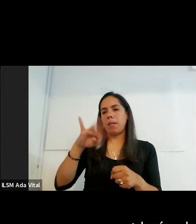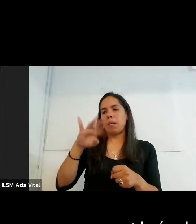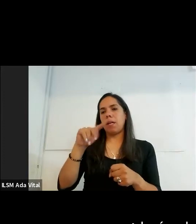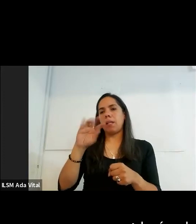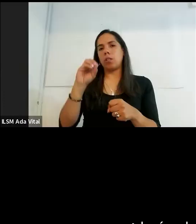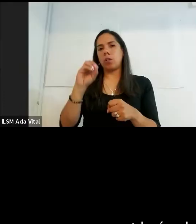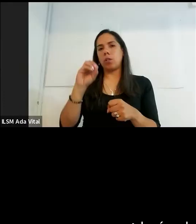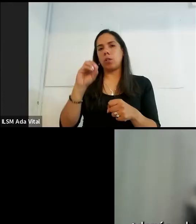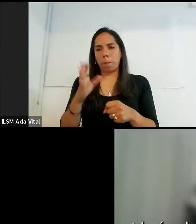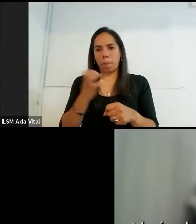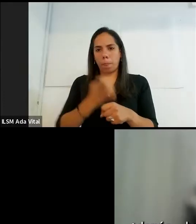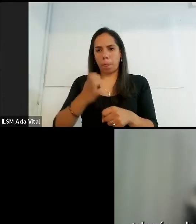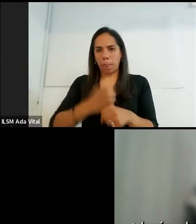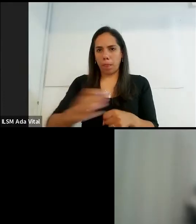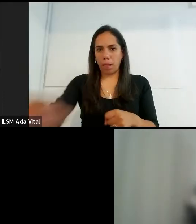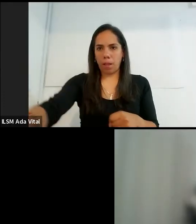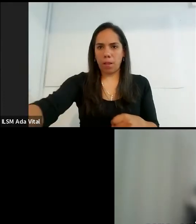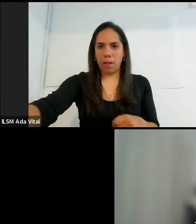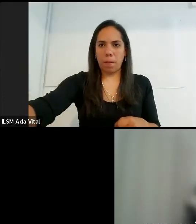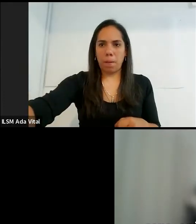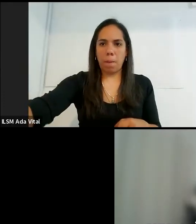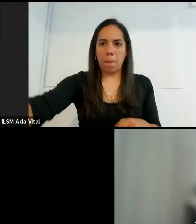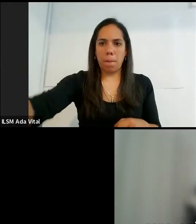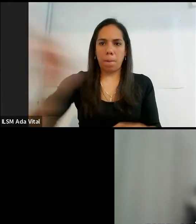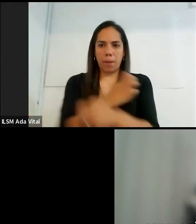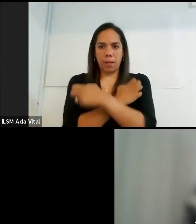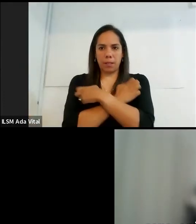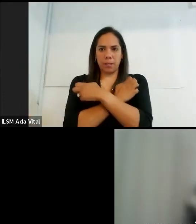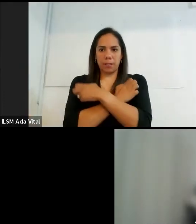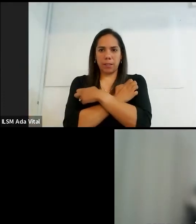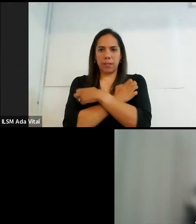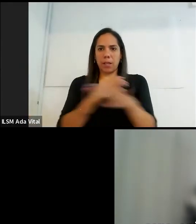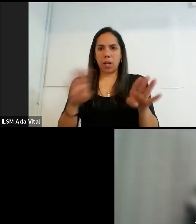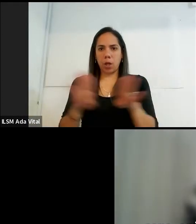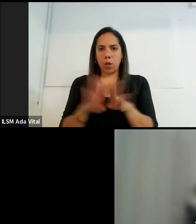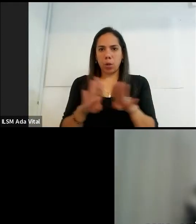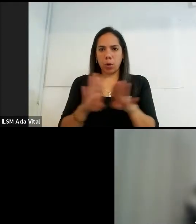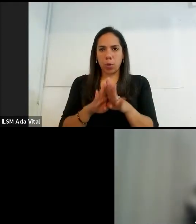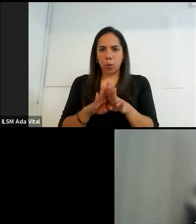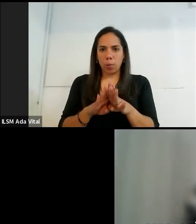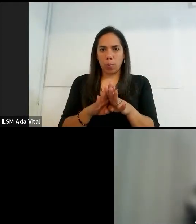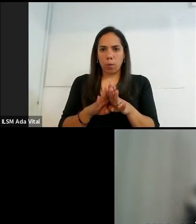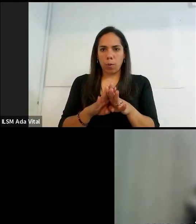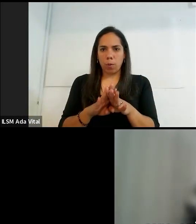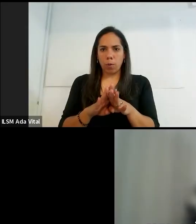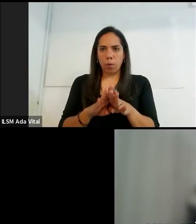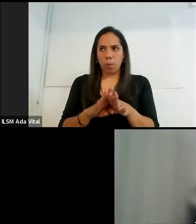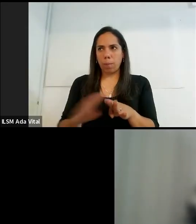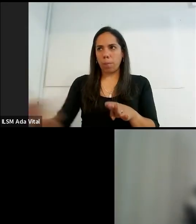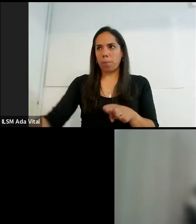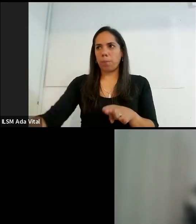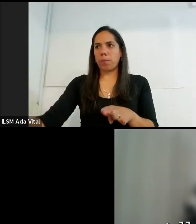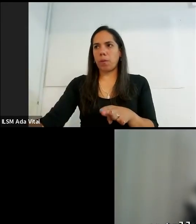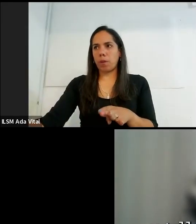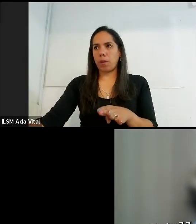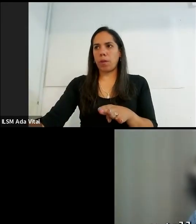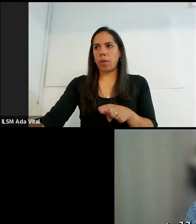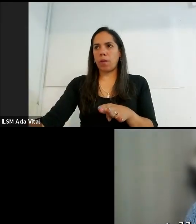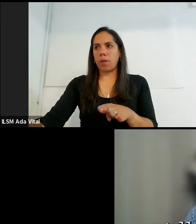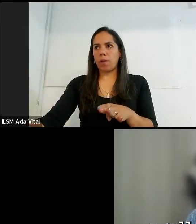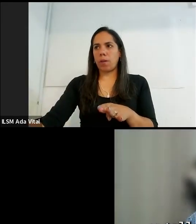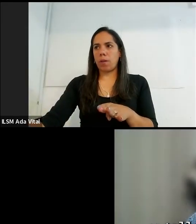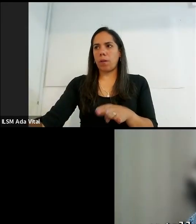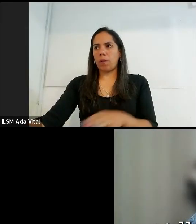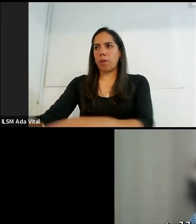en instituciones educativas como orientador escolar, ha sido instructor en múltiples cursos y